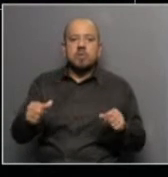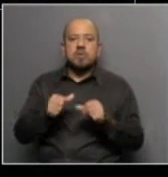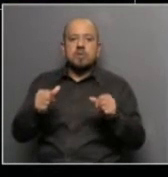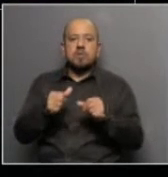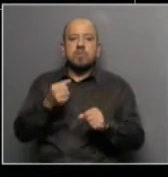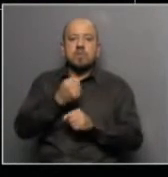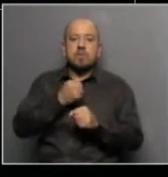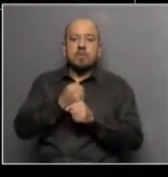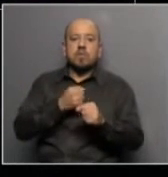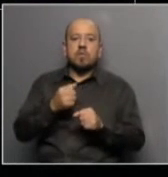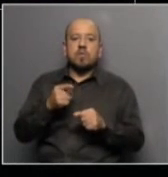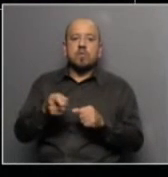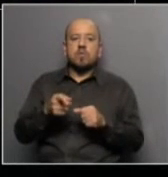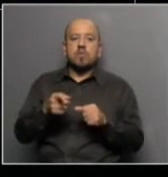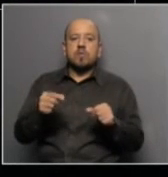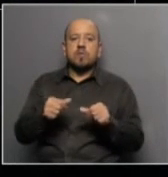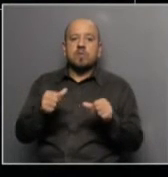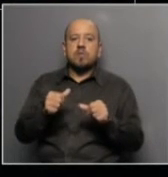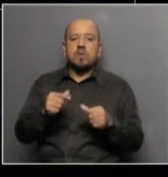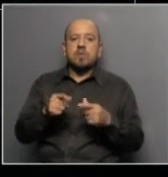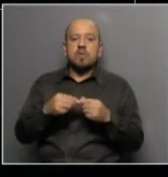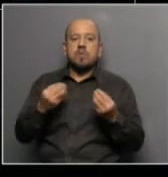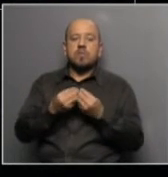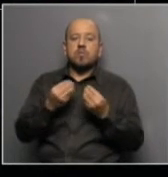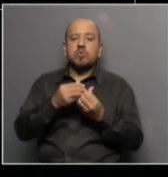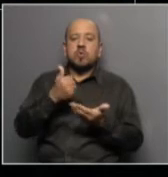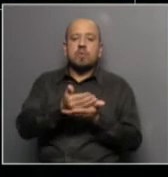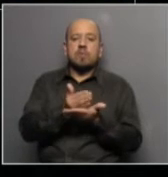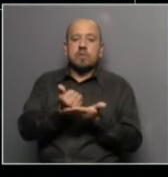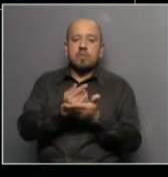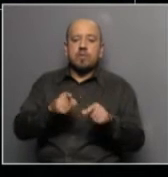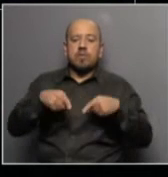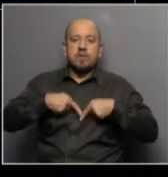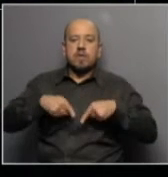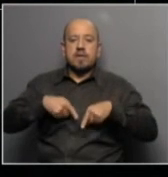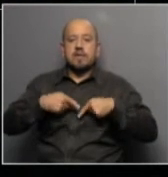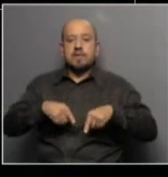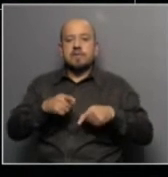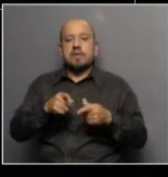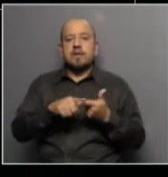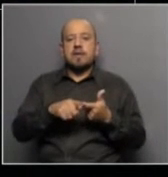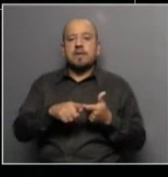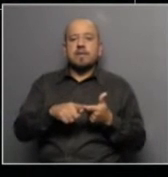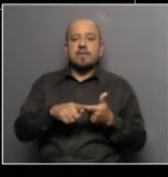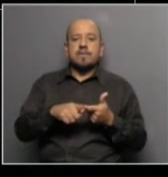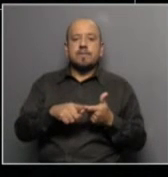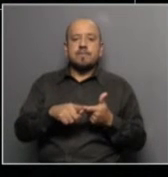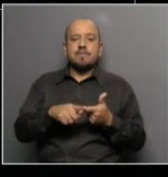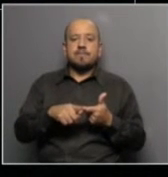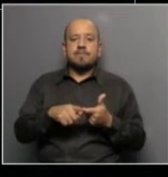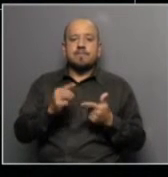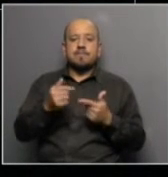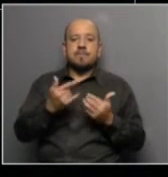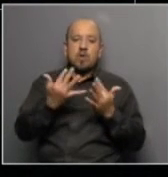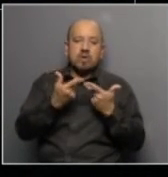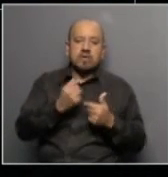mesa de trabajo donde estamos trabajando varios departamentos de la Intendencia, también trabajamos con